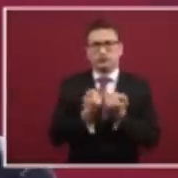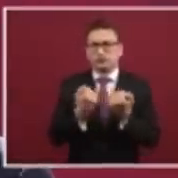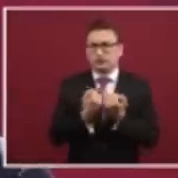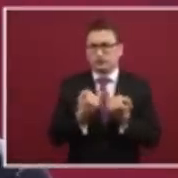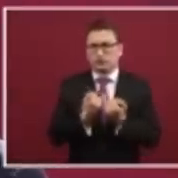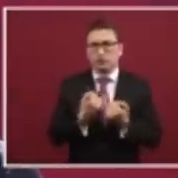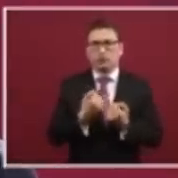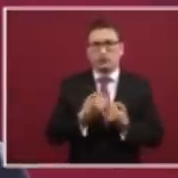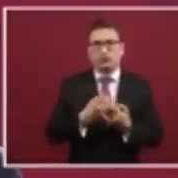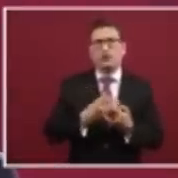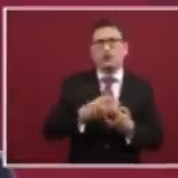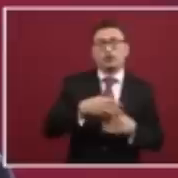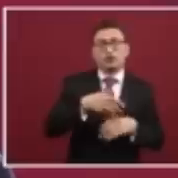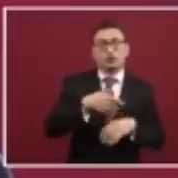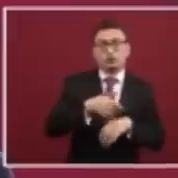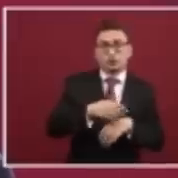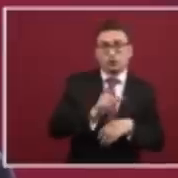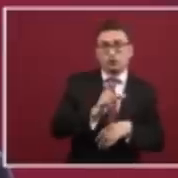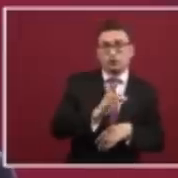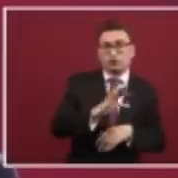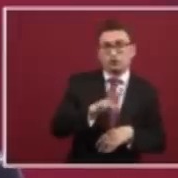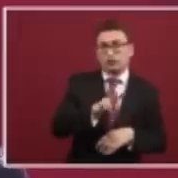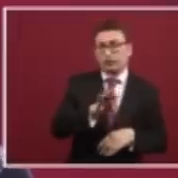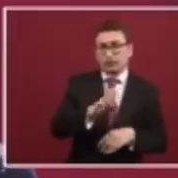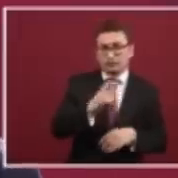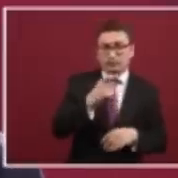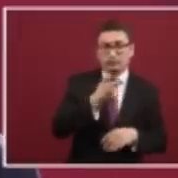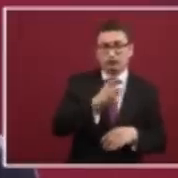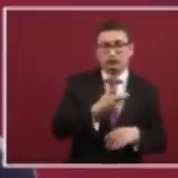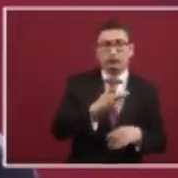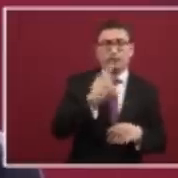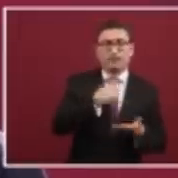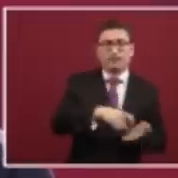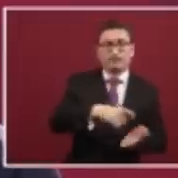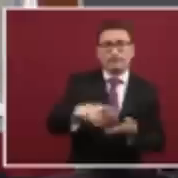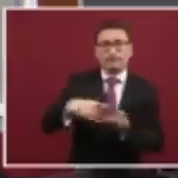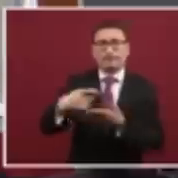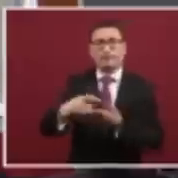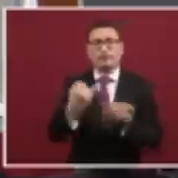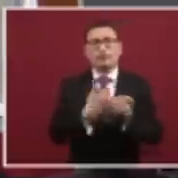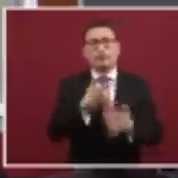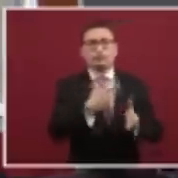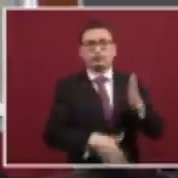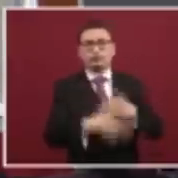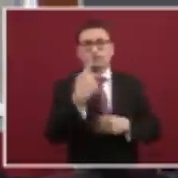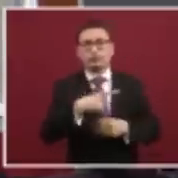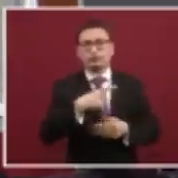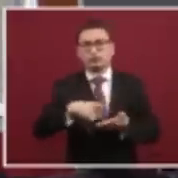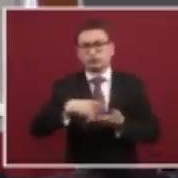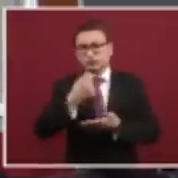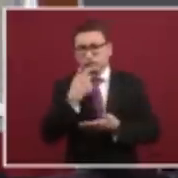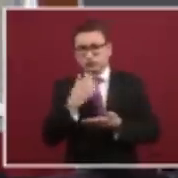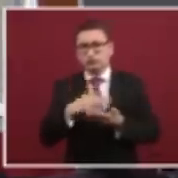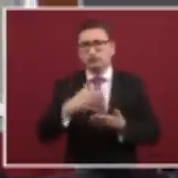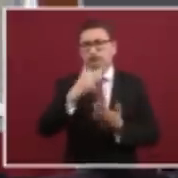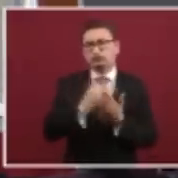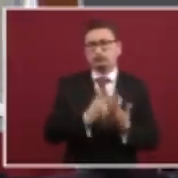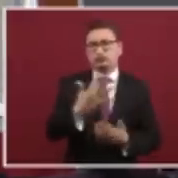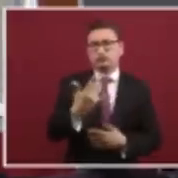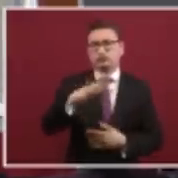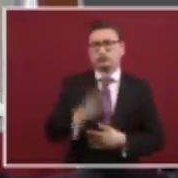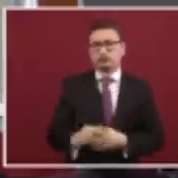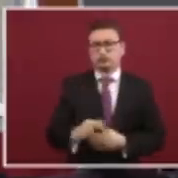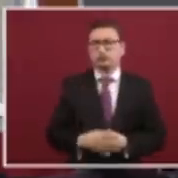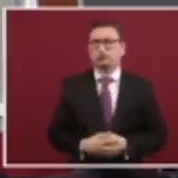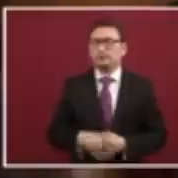por cada clave y poder negociar mejores precios, y en este caso con reducciones superiores al 50%. ¿Tiene la cifra